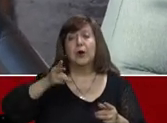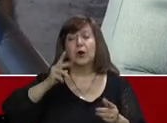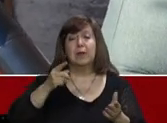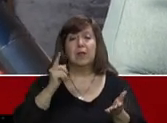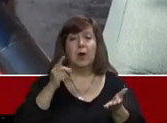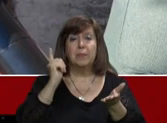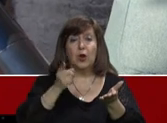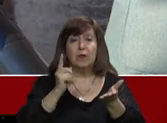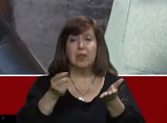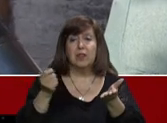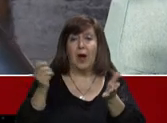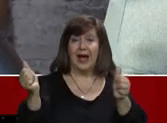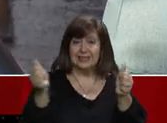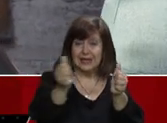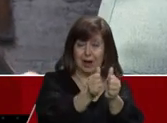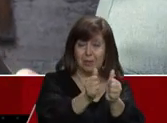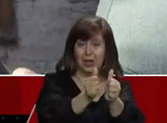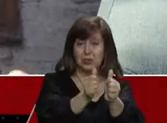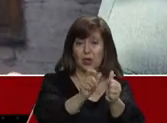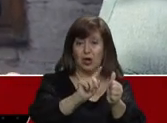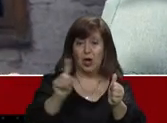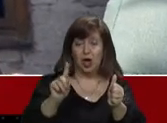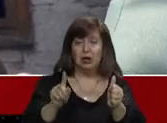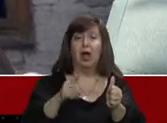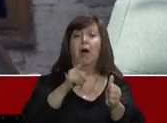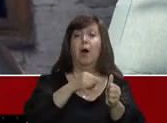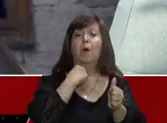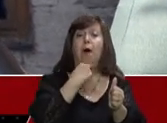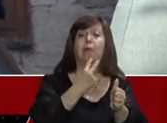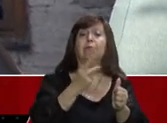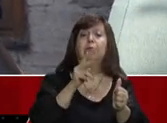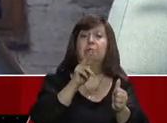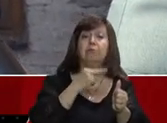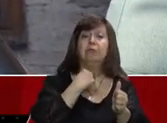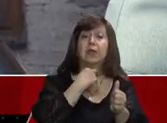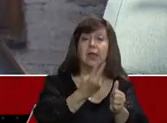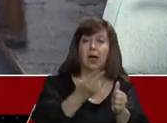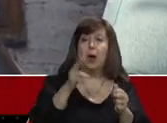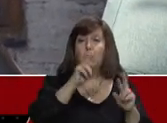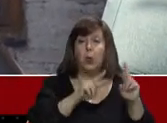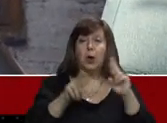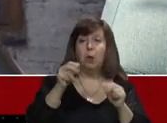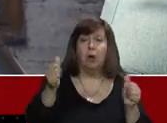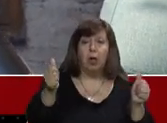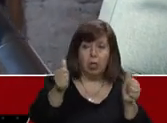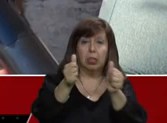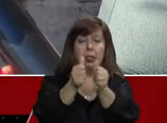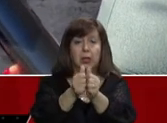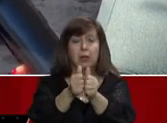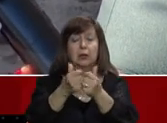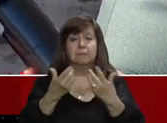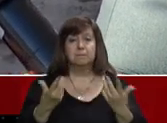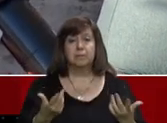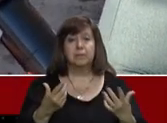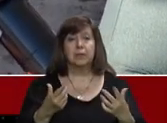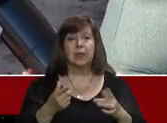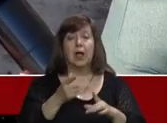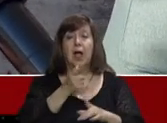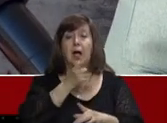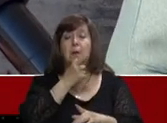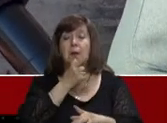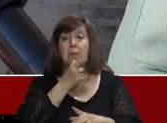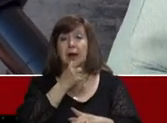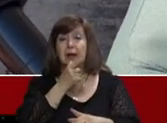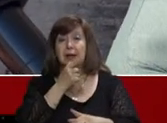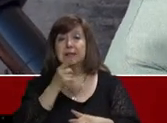viva porque no sé al lado de este tipo o esta persona no sé cómo llamarle la tienen comunicada para